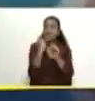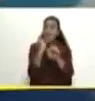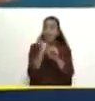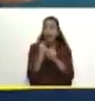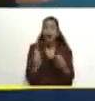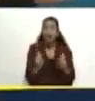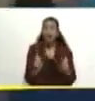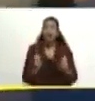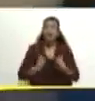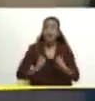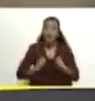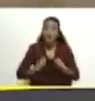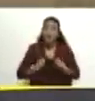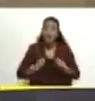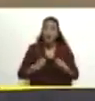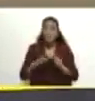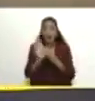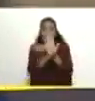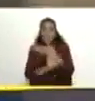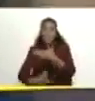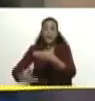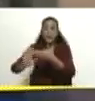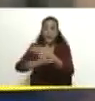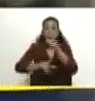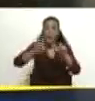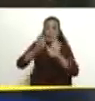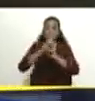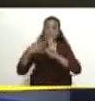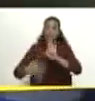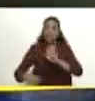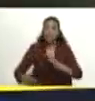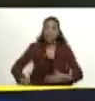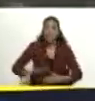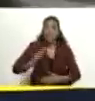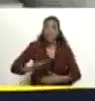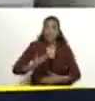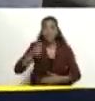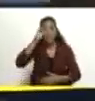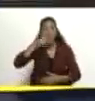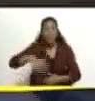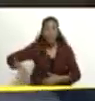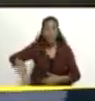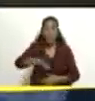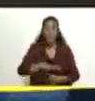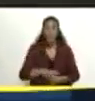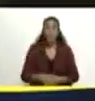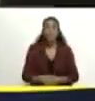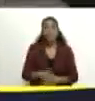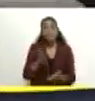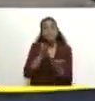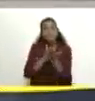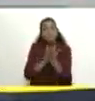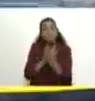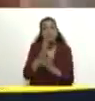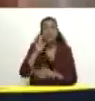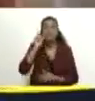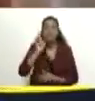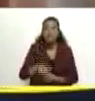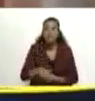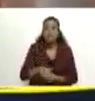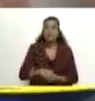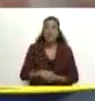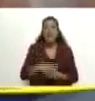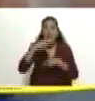calidad de vida para la protección de los derechos fundamentales de nuestro pueblo, que también está